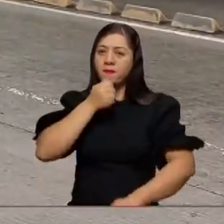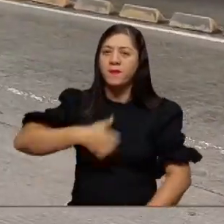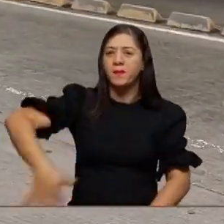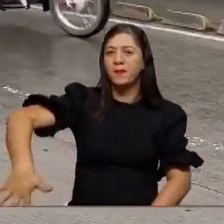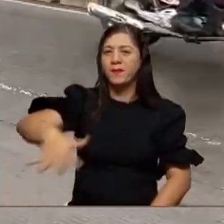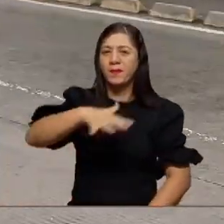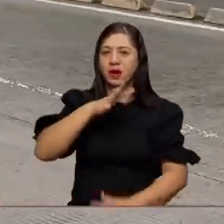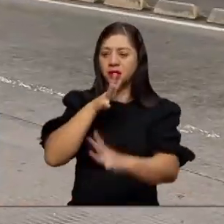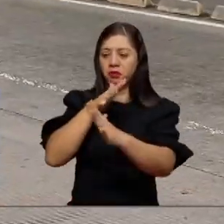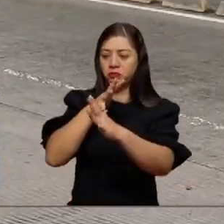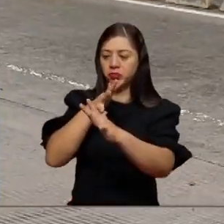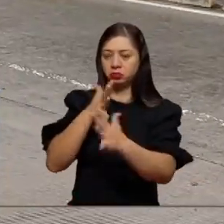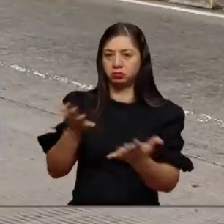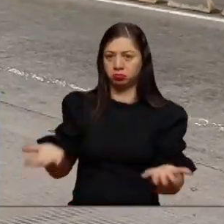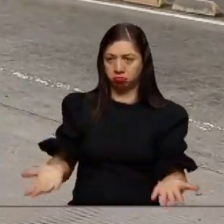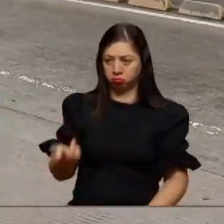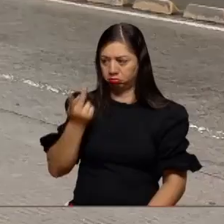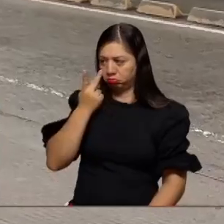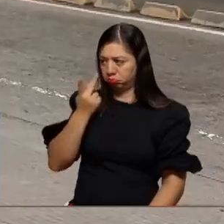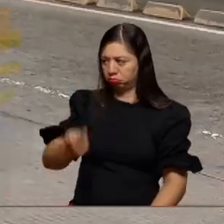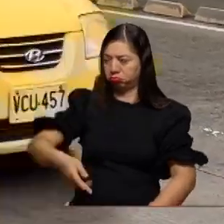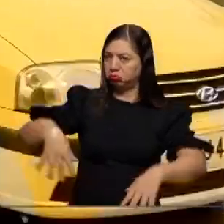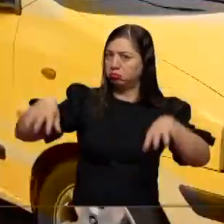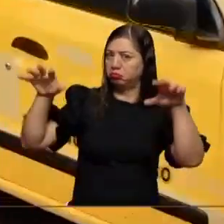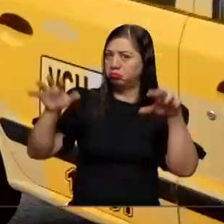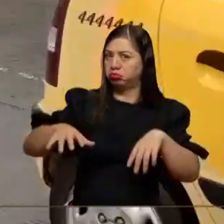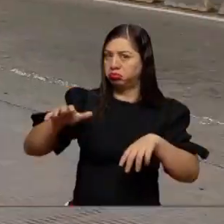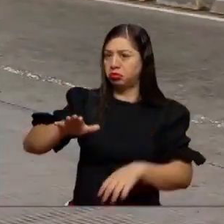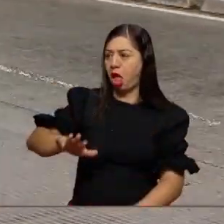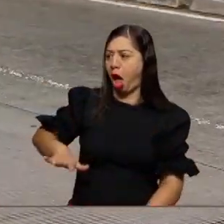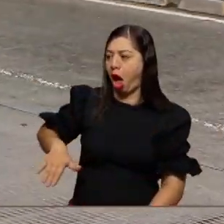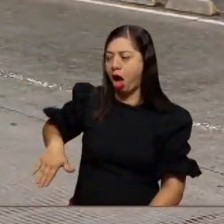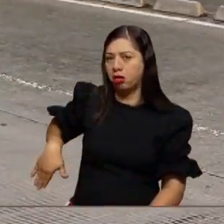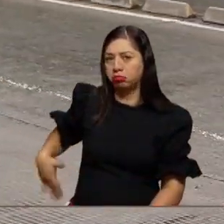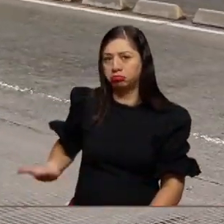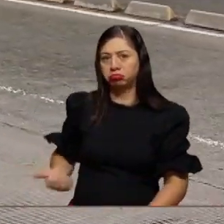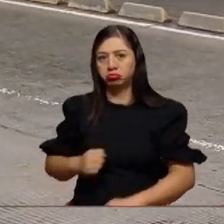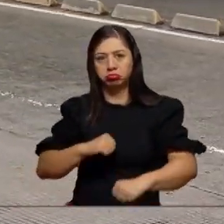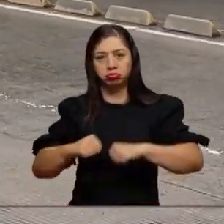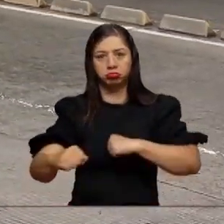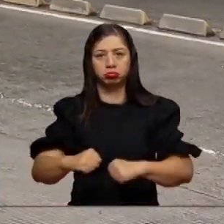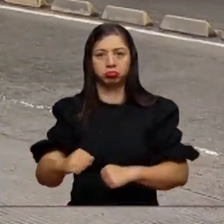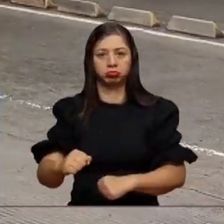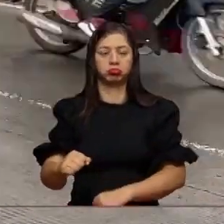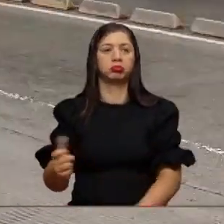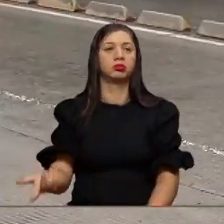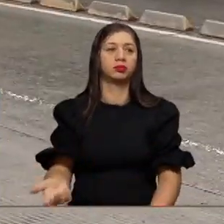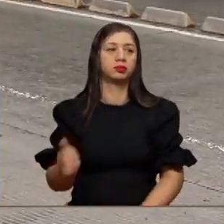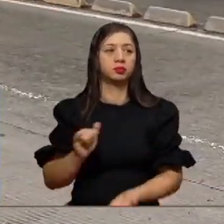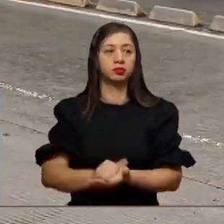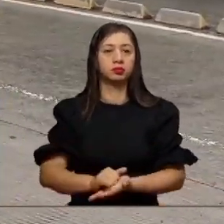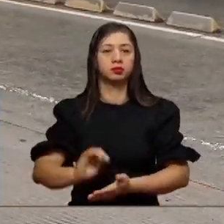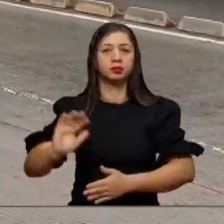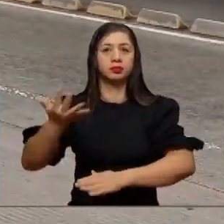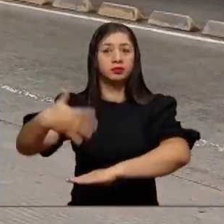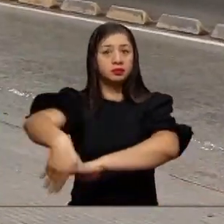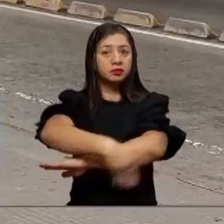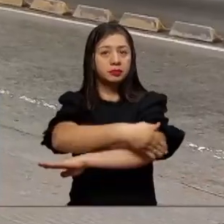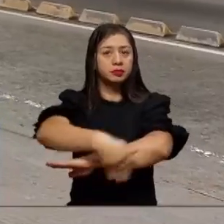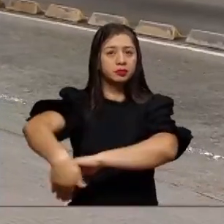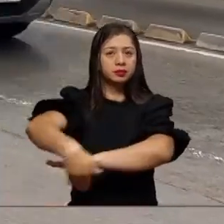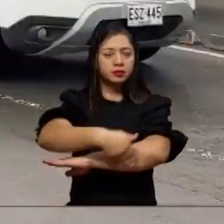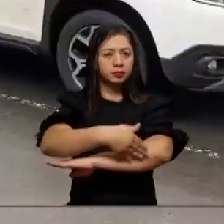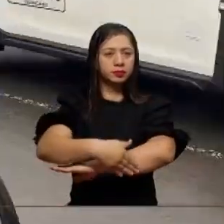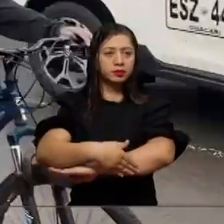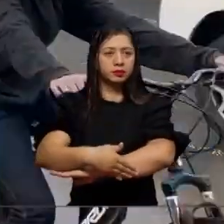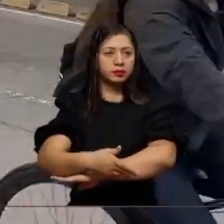Varela. Lastimosamente, como han visto, la lluvia pues ha atrasado un poco esta jornada del día sin carro. Aquí sobre esta calle le quiero decir